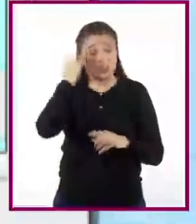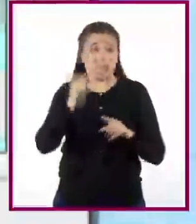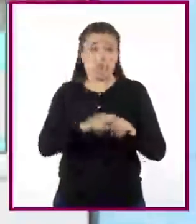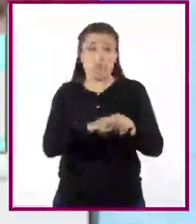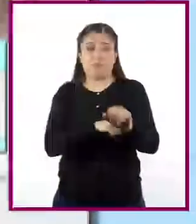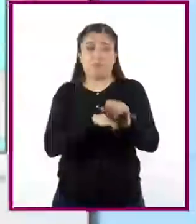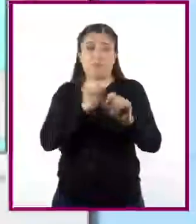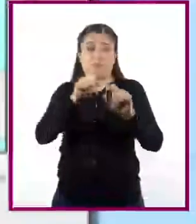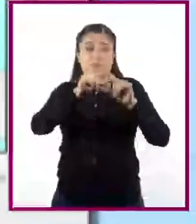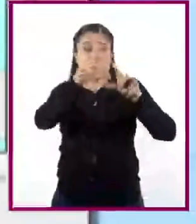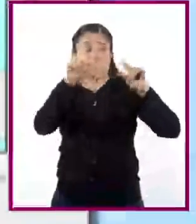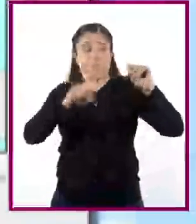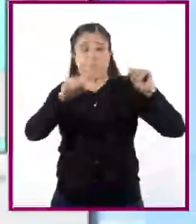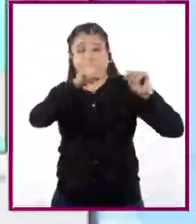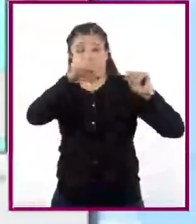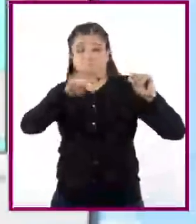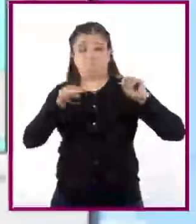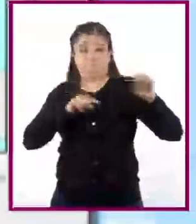del territorio nacional.